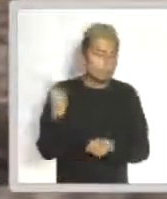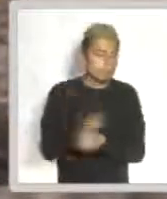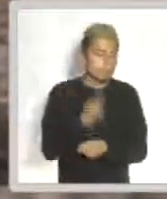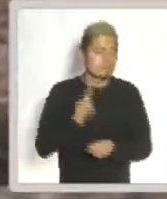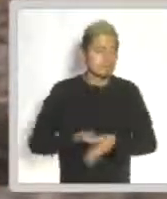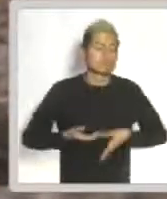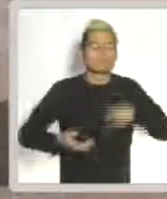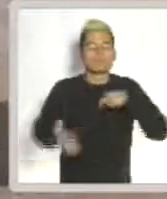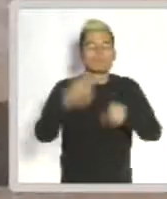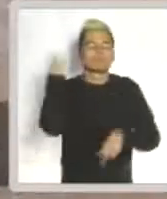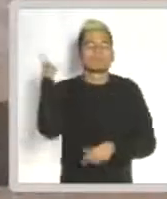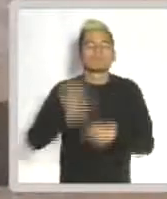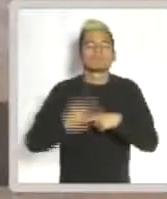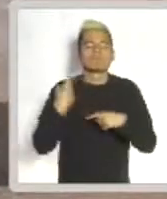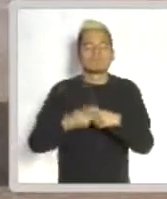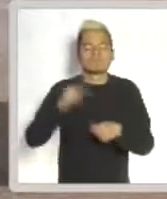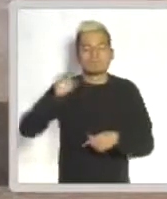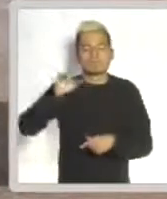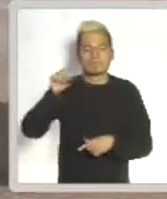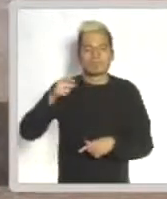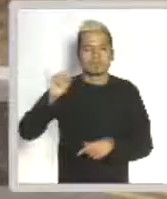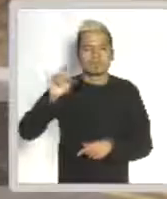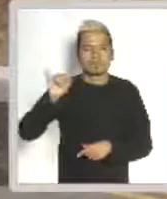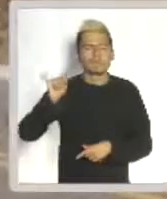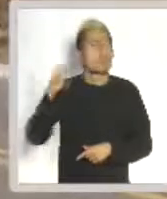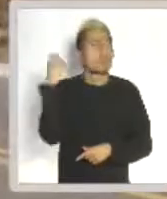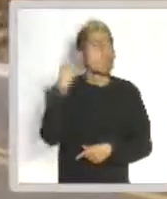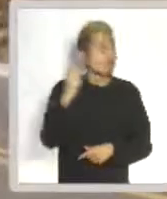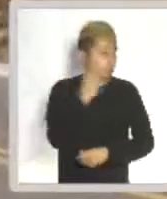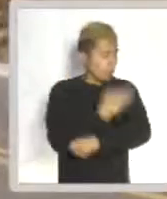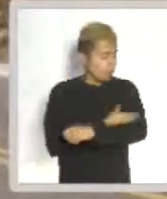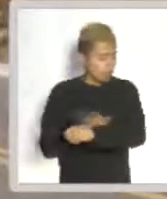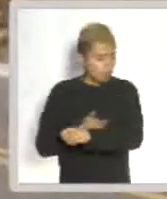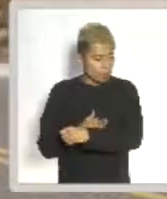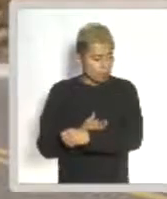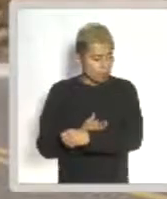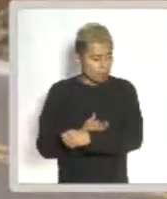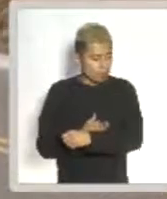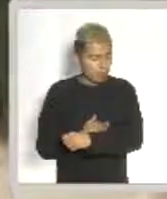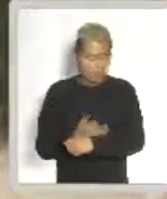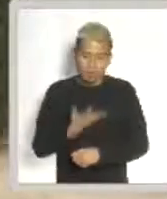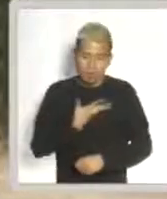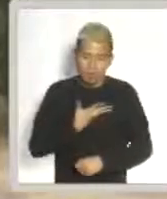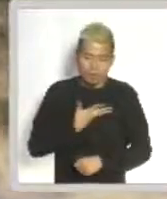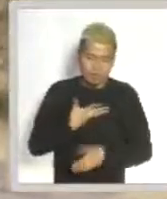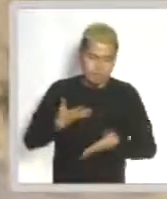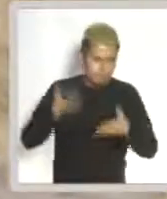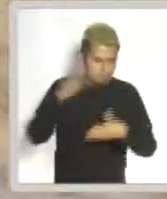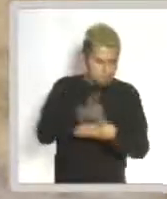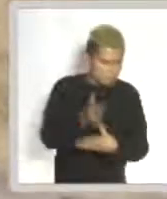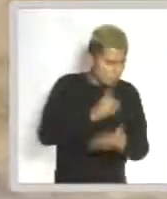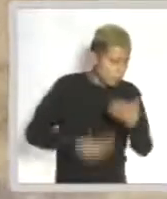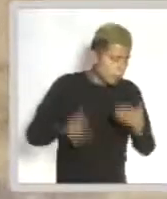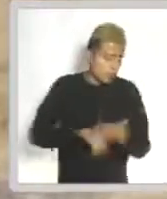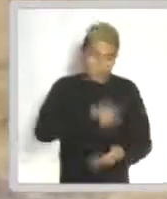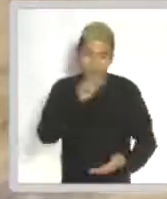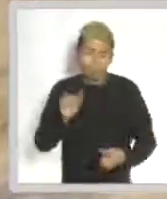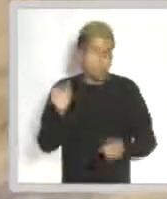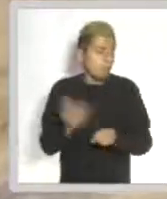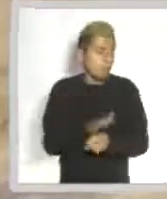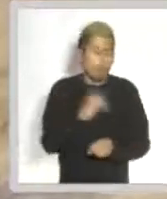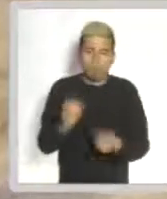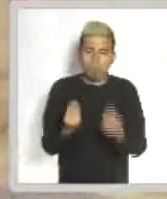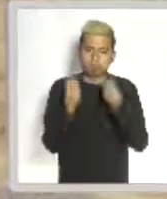durango mezquital cuando una familia padre madre y los niños circularon por dicha rúa y en un momento dado por el exceso de velocidad